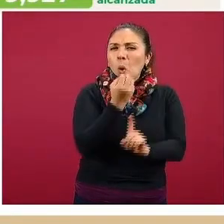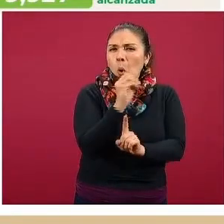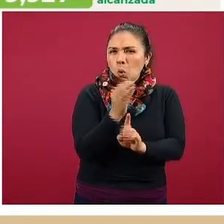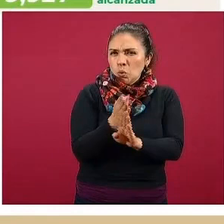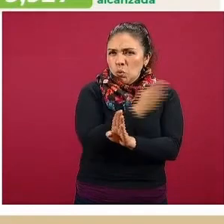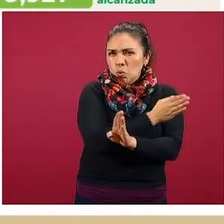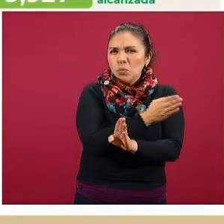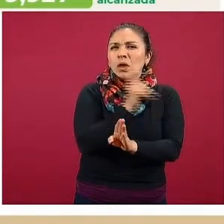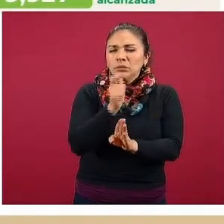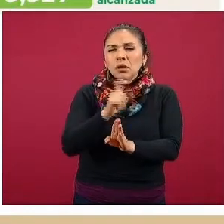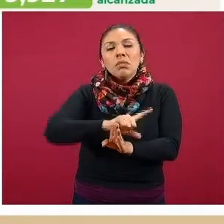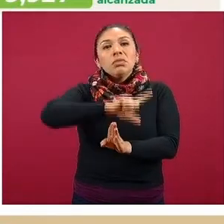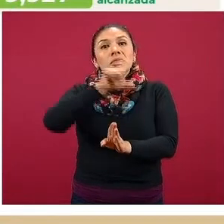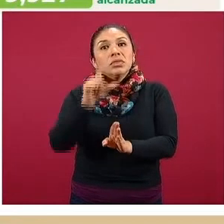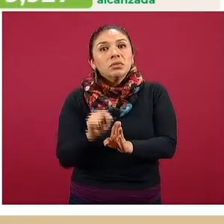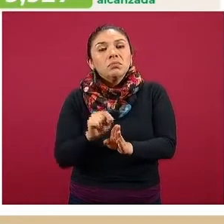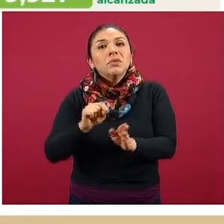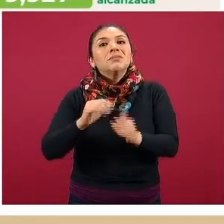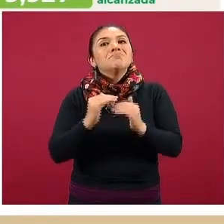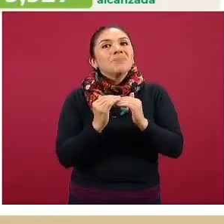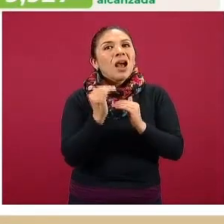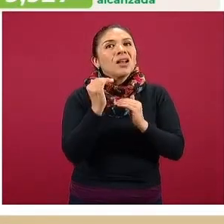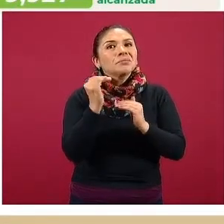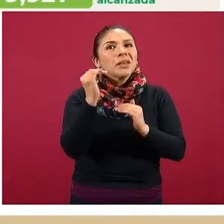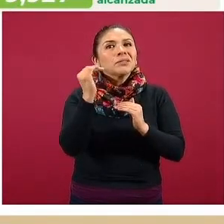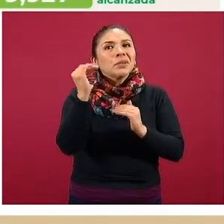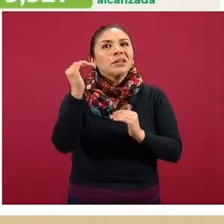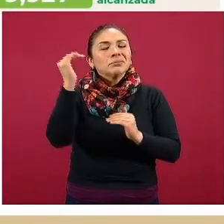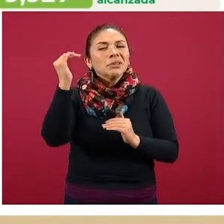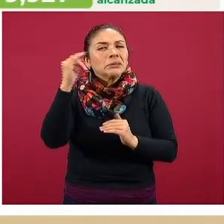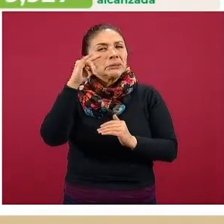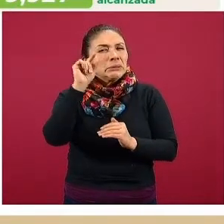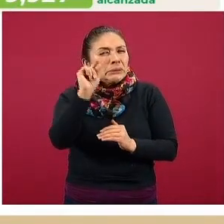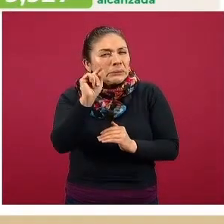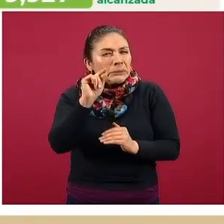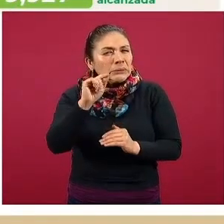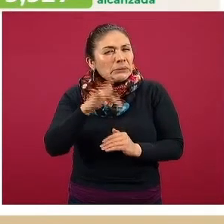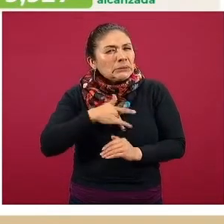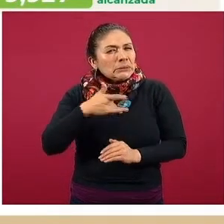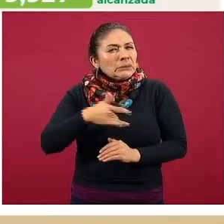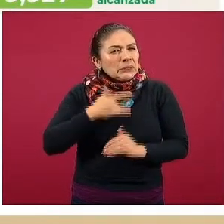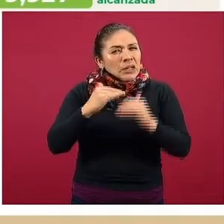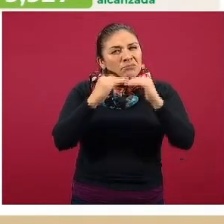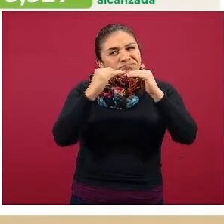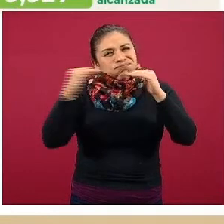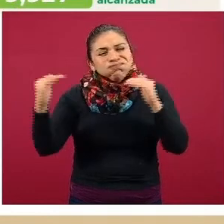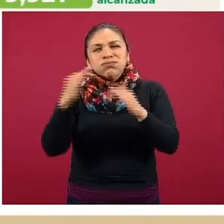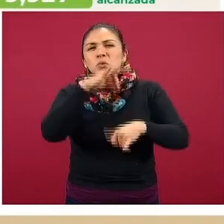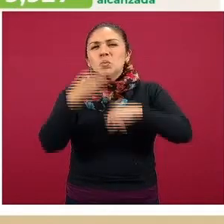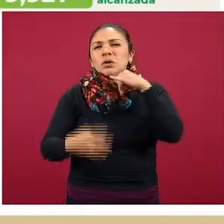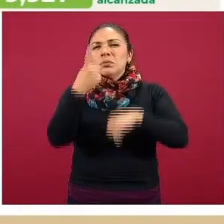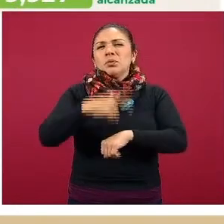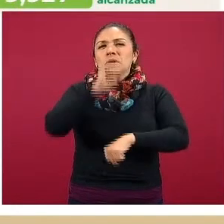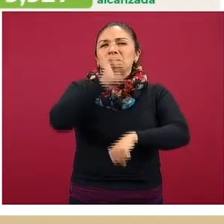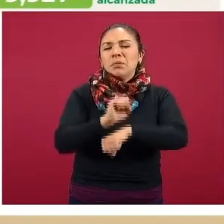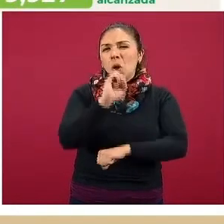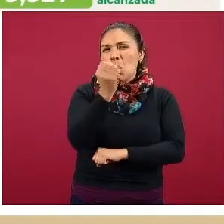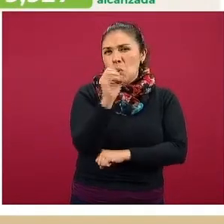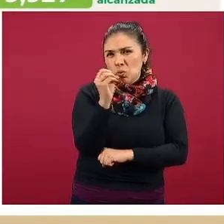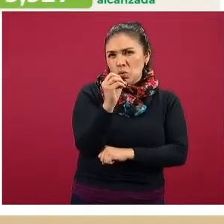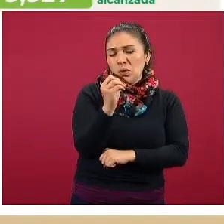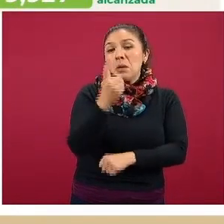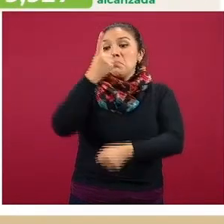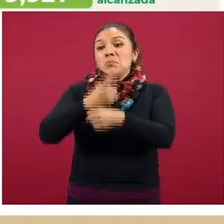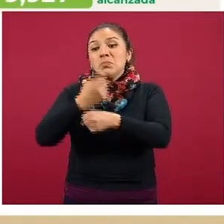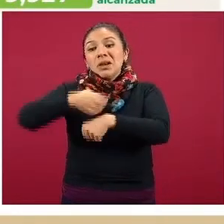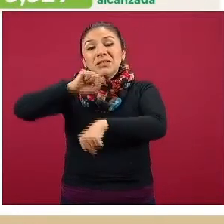octubre. Luego empezó un incremento con una ligera estabilidad la última semana de octubre y la